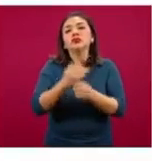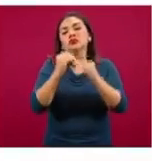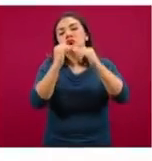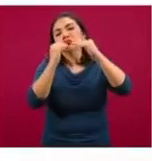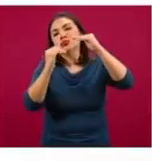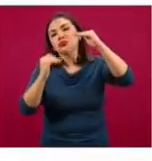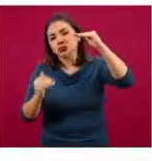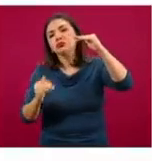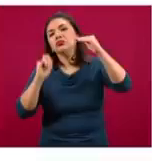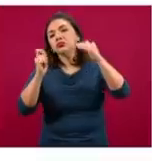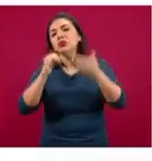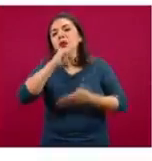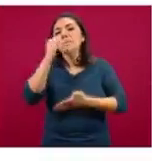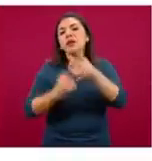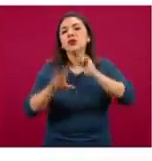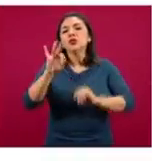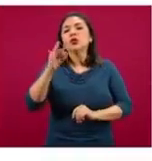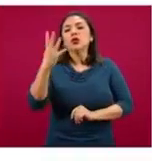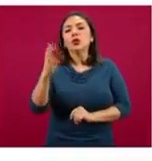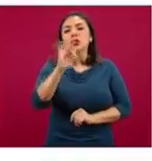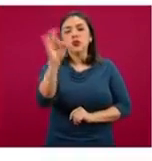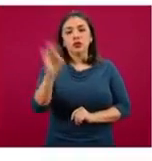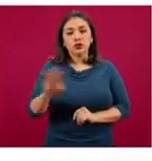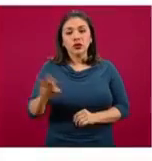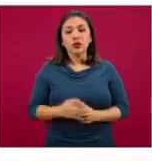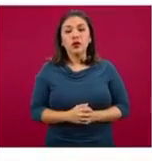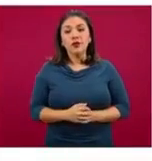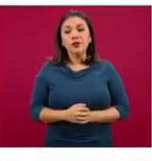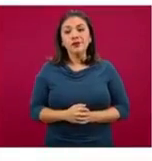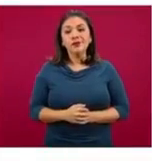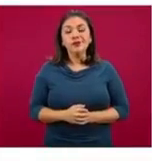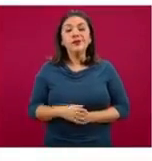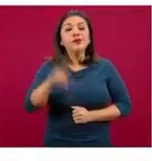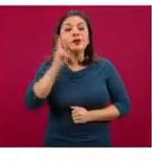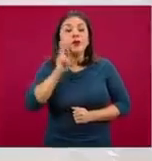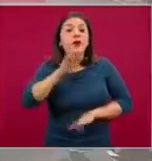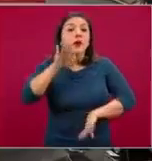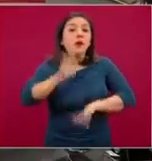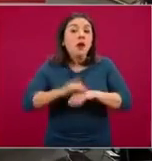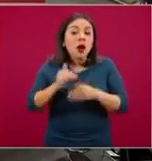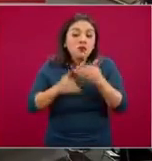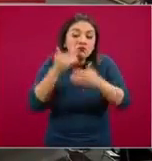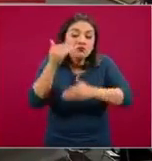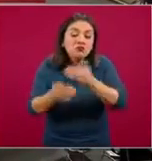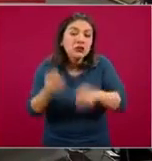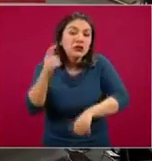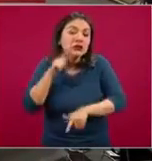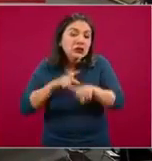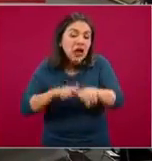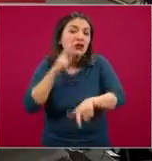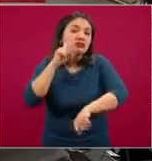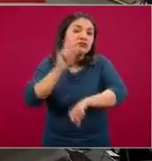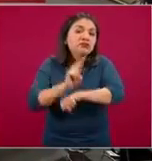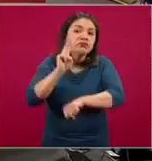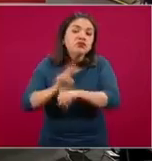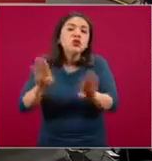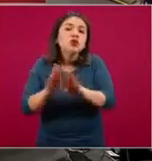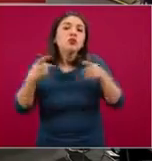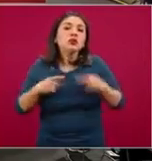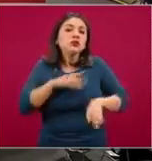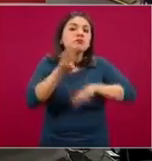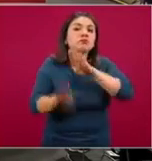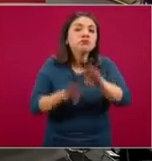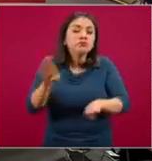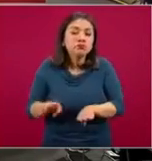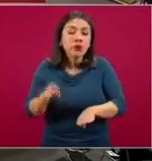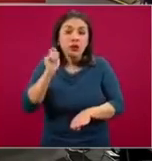general del menos 44%. Vamos a continuar, lógicamente, monitoreando el comportamiento de la mortalidad,